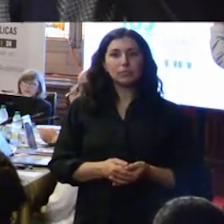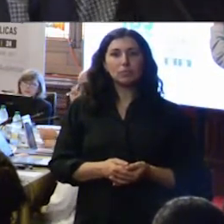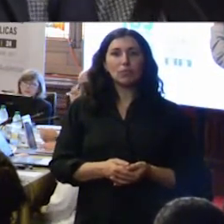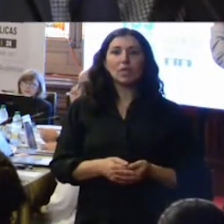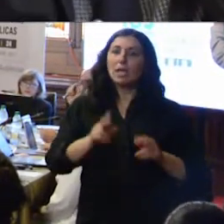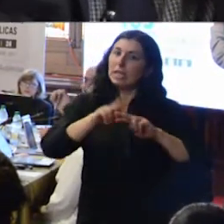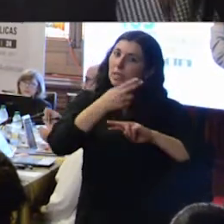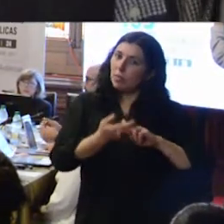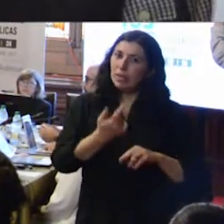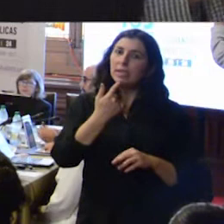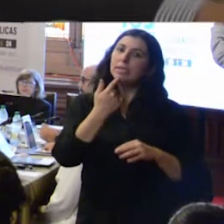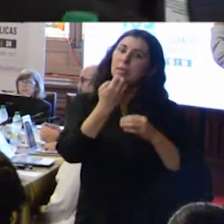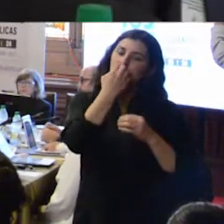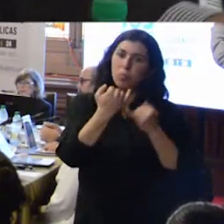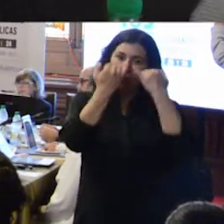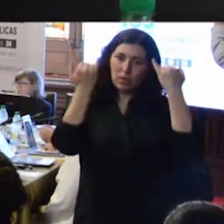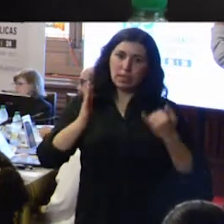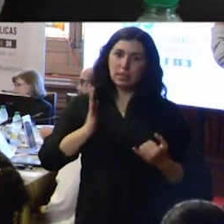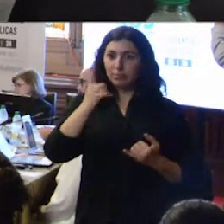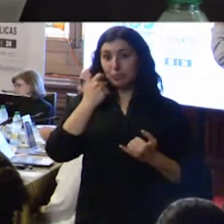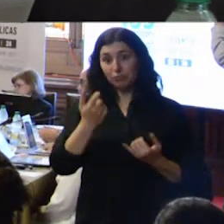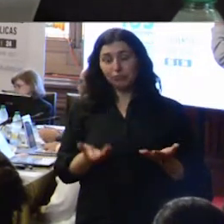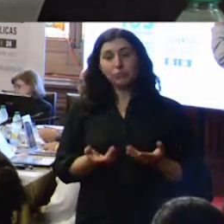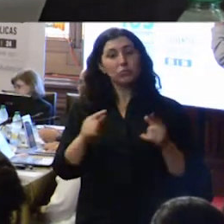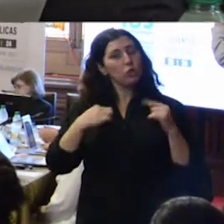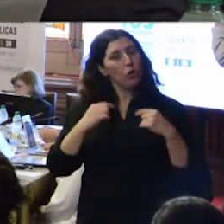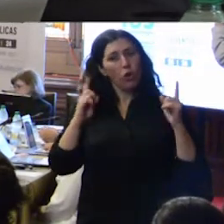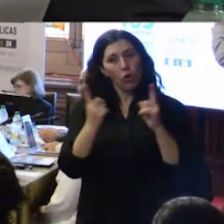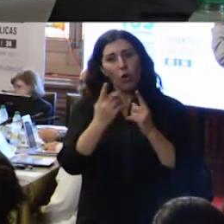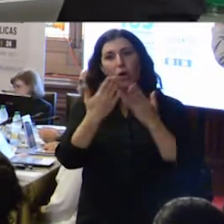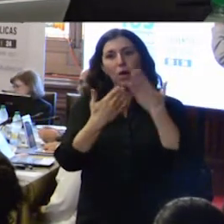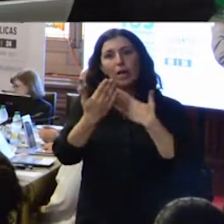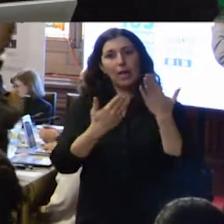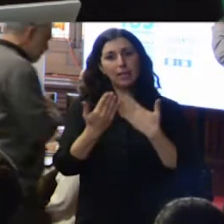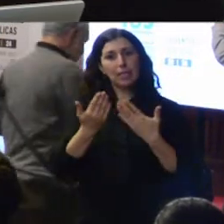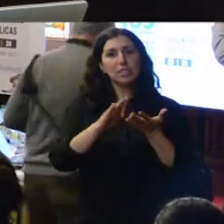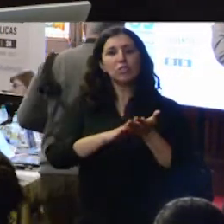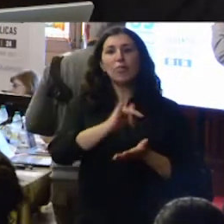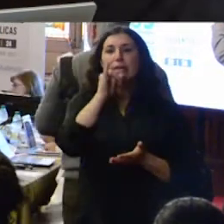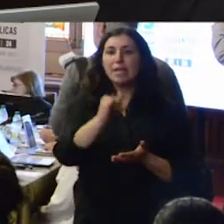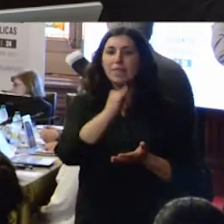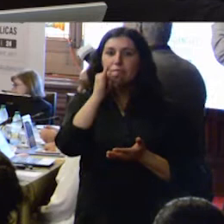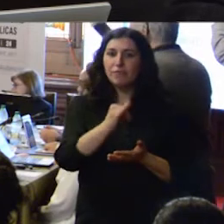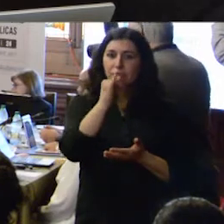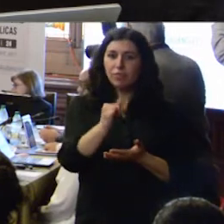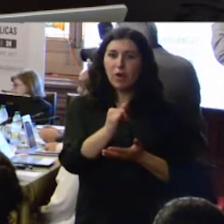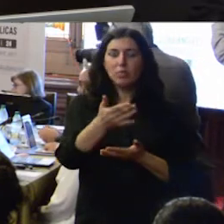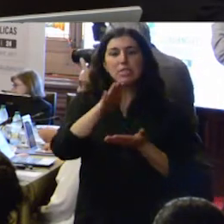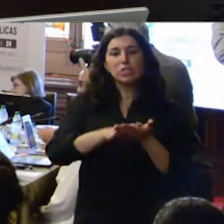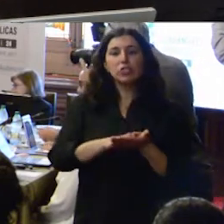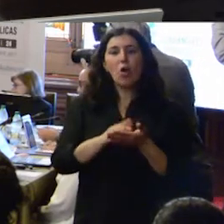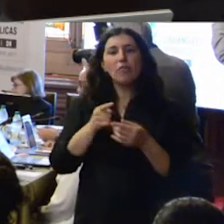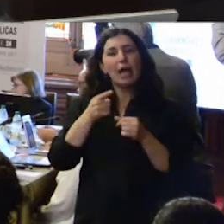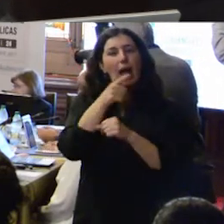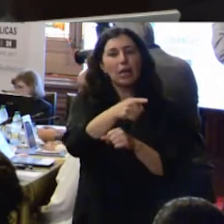Nuevamente, buenos días a todos y todas. Brevemente les voy a hablar sobre un informe de acoso judicial a